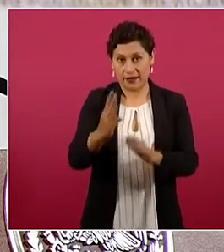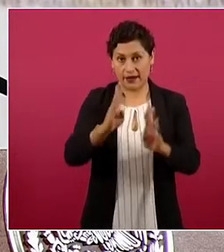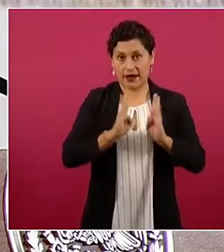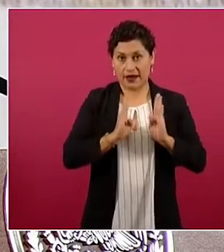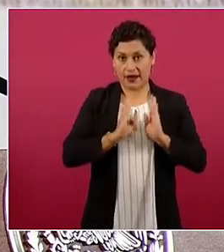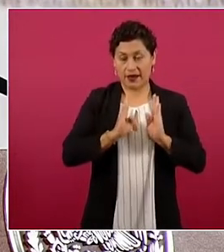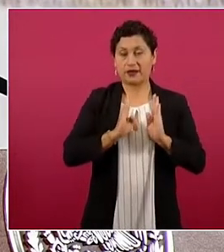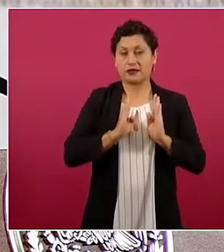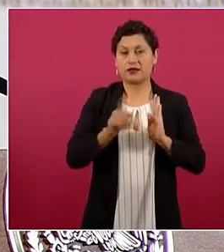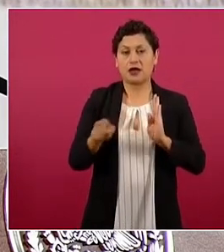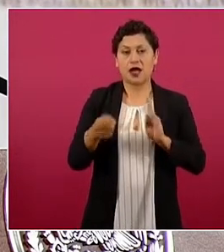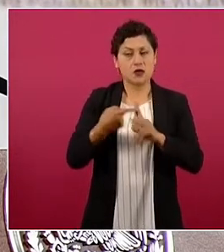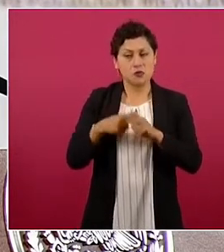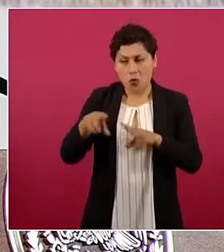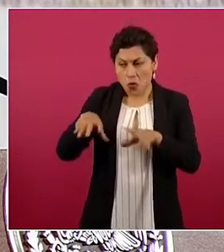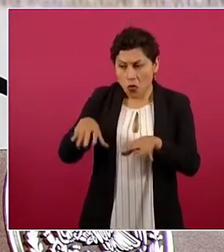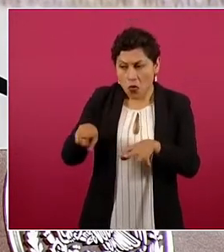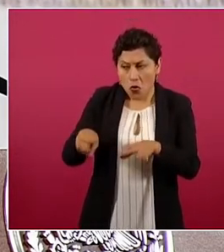principio,